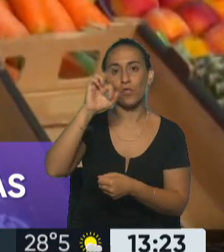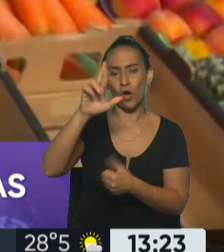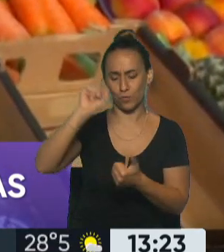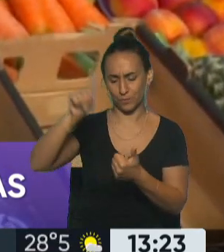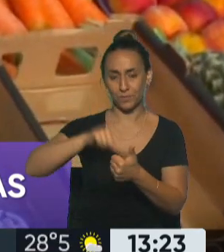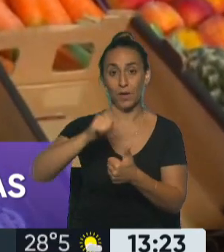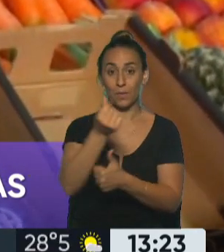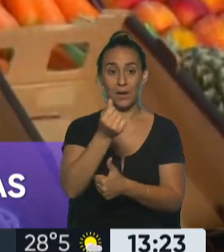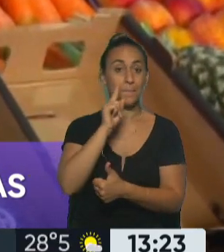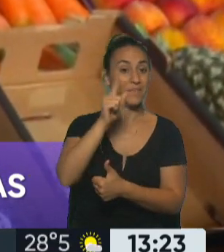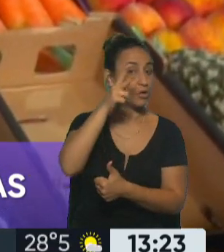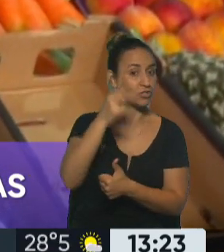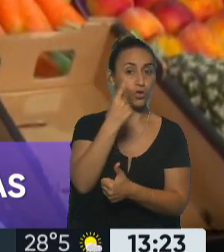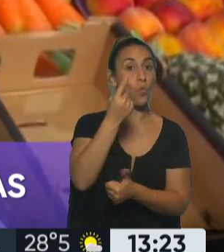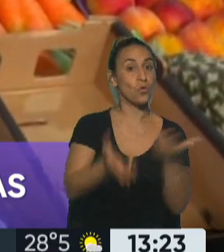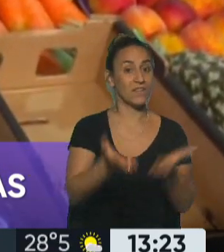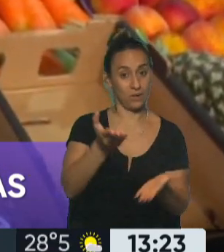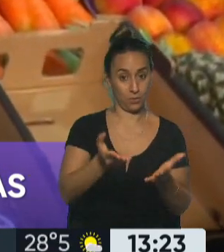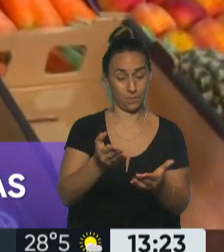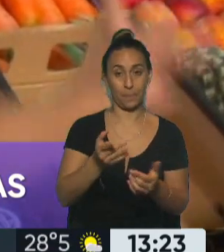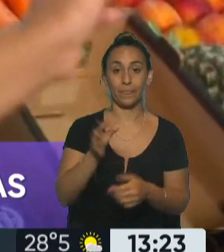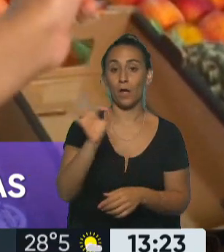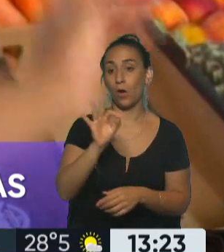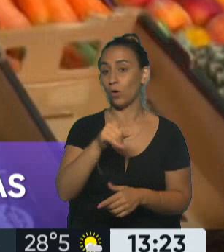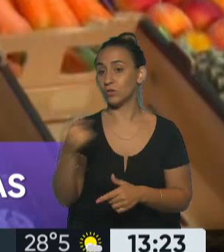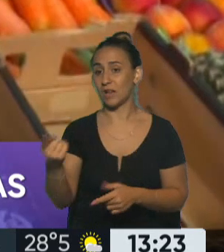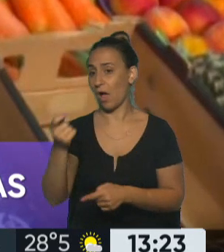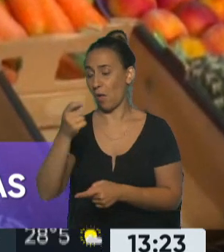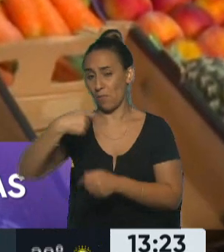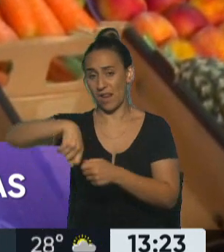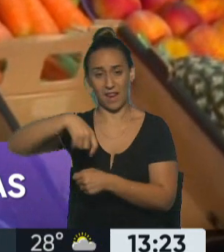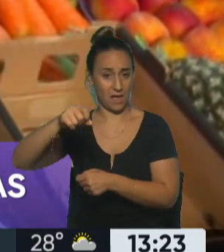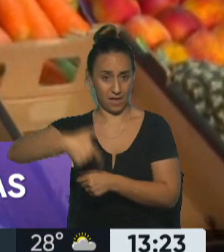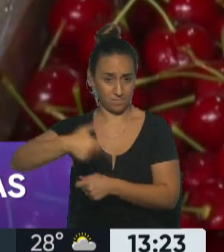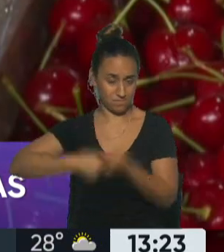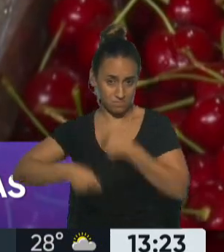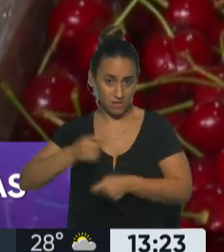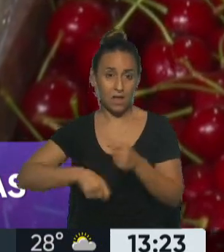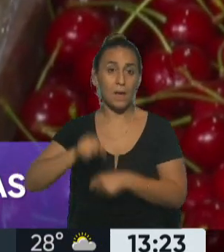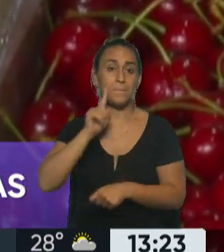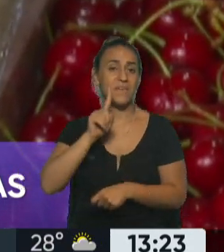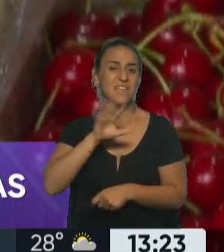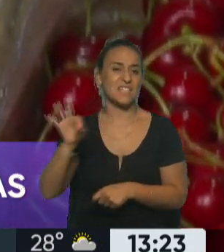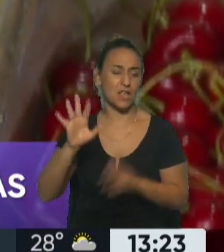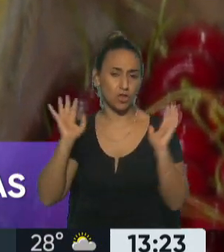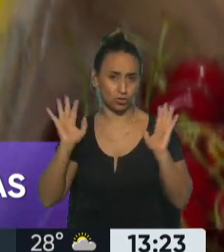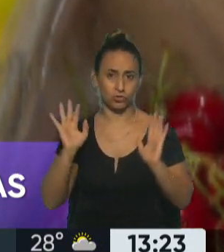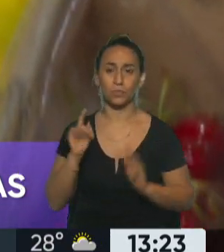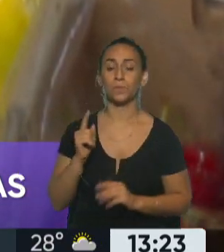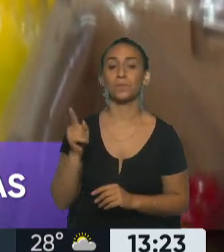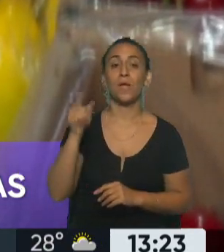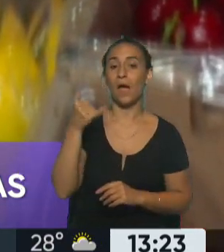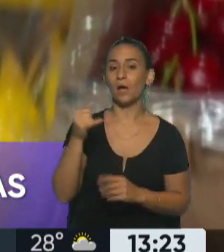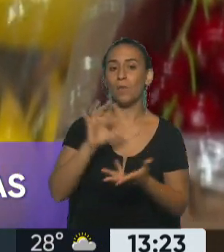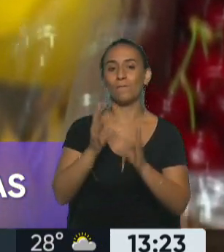banana Ecuador vale 18 el kilo si no tenemos una comercial que vale 2 K 1500 hay como una alternativa de lo nacional